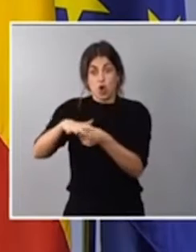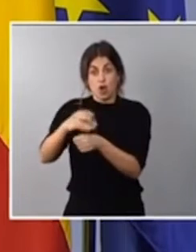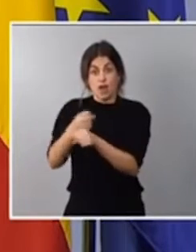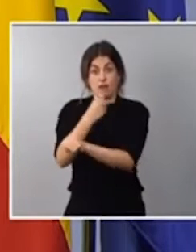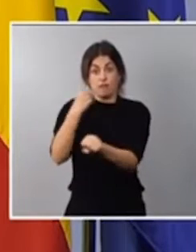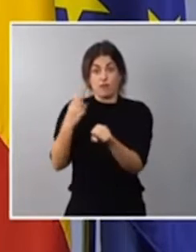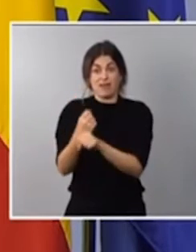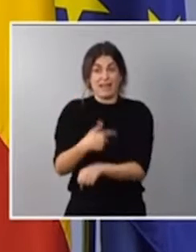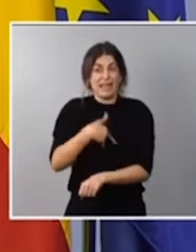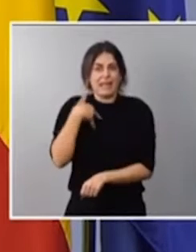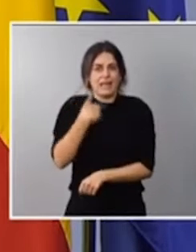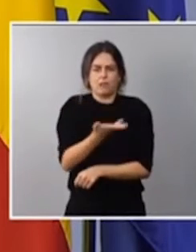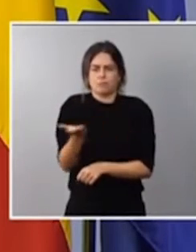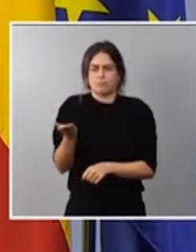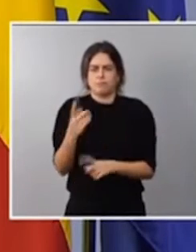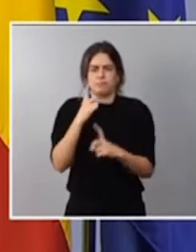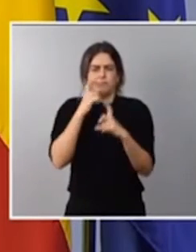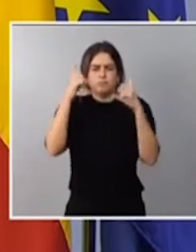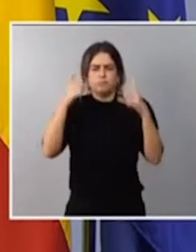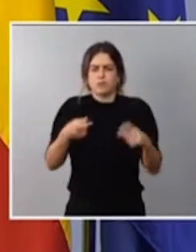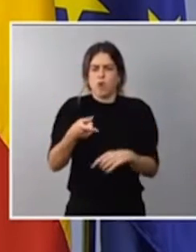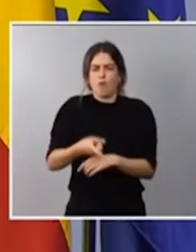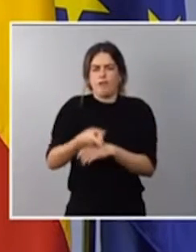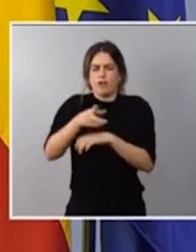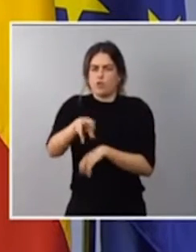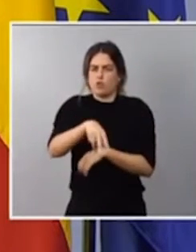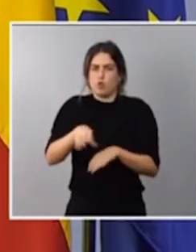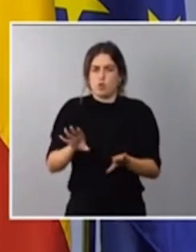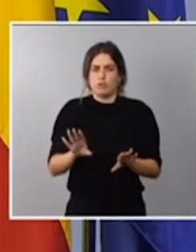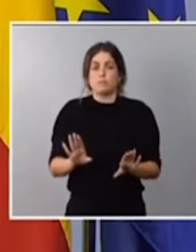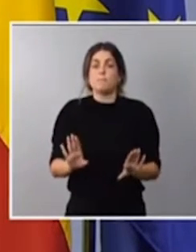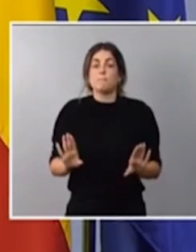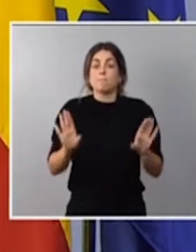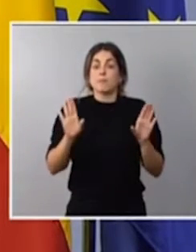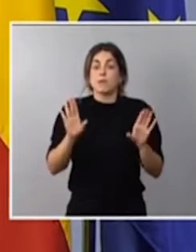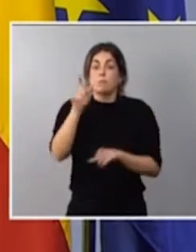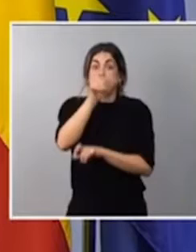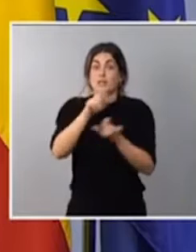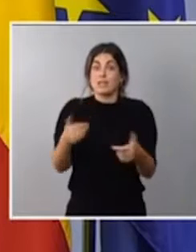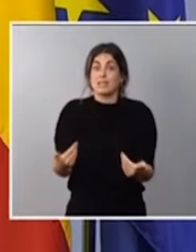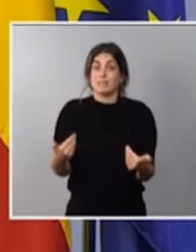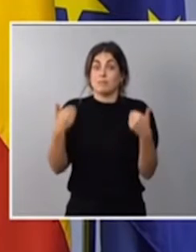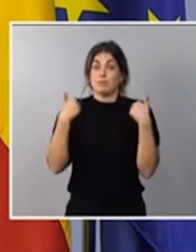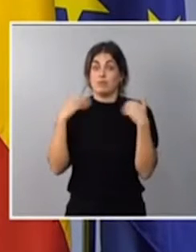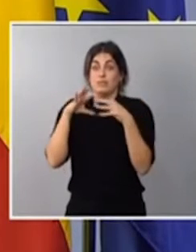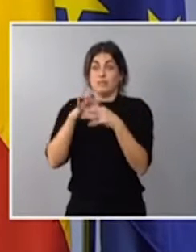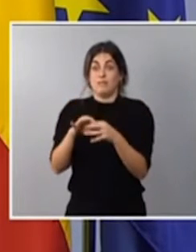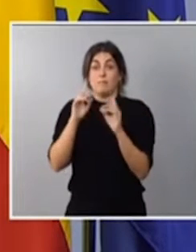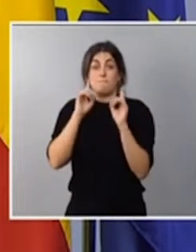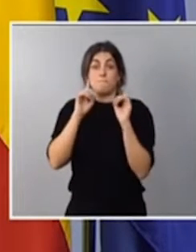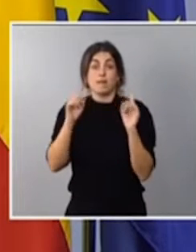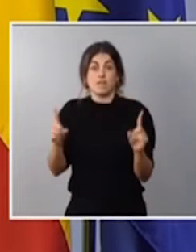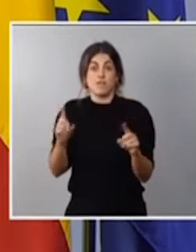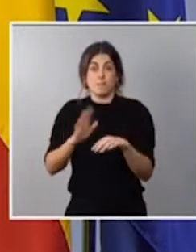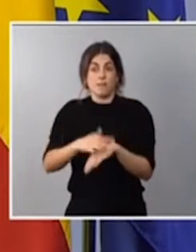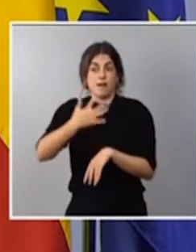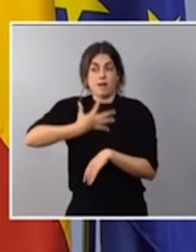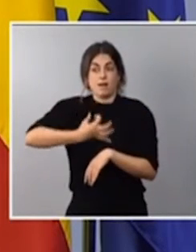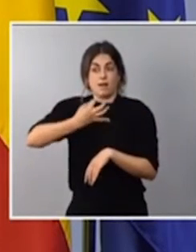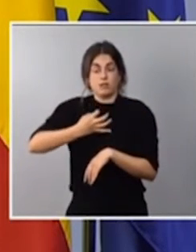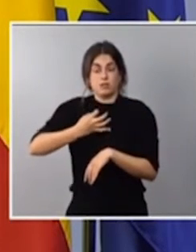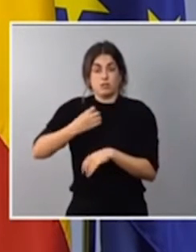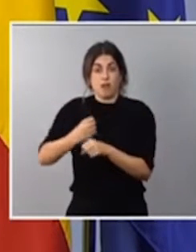no serán obligatorias. No obstante, los responsables en materia de prevención de riesgos laborales y de acuerdo